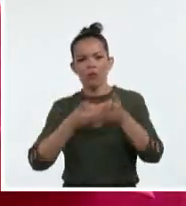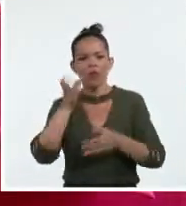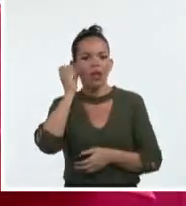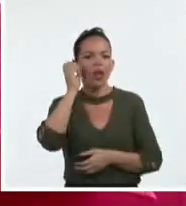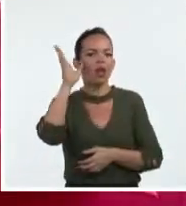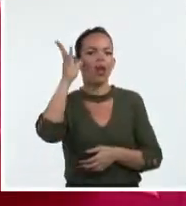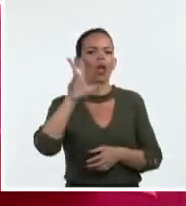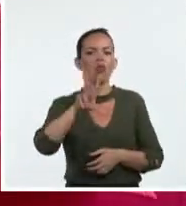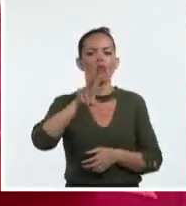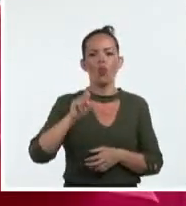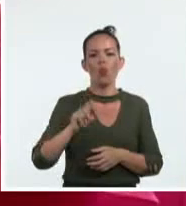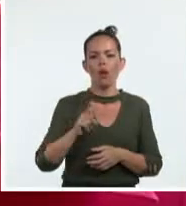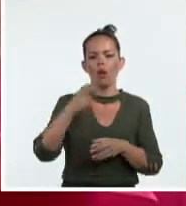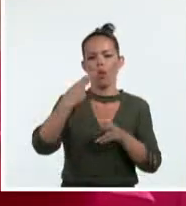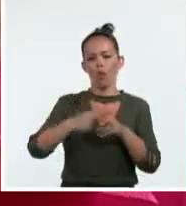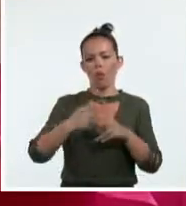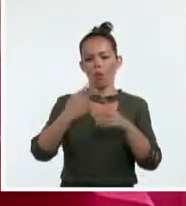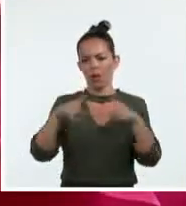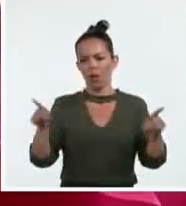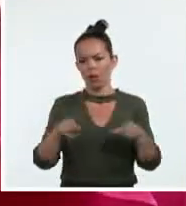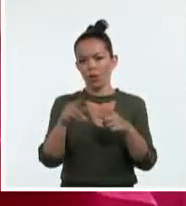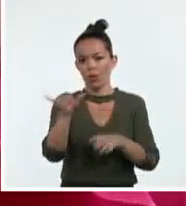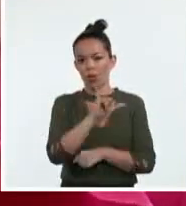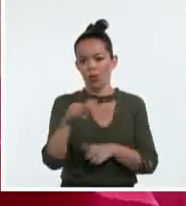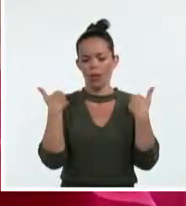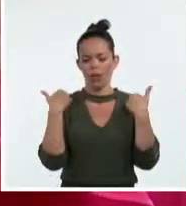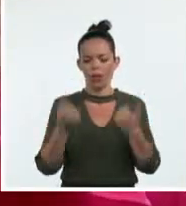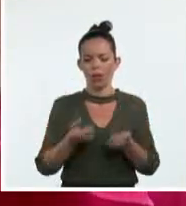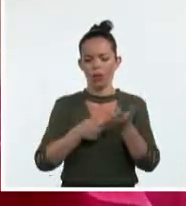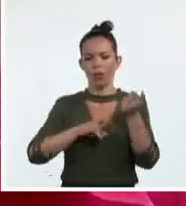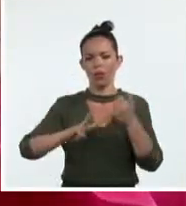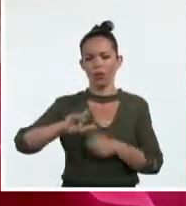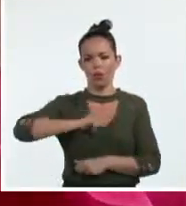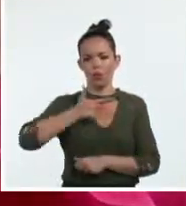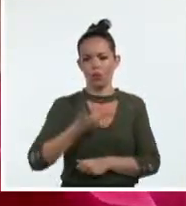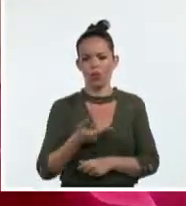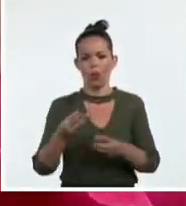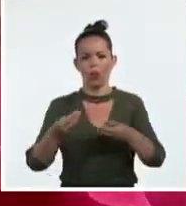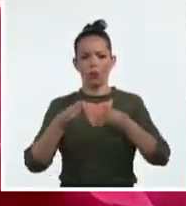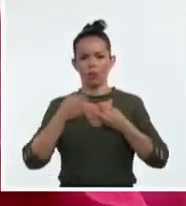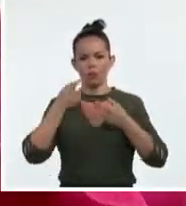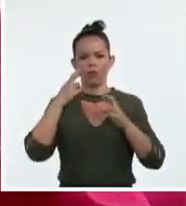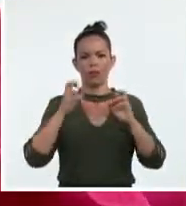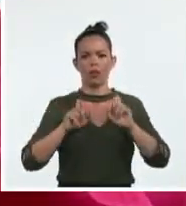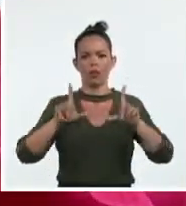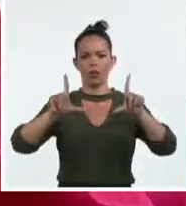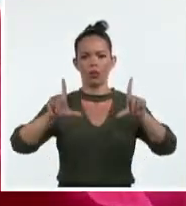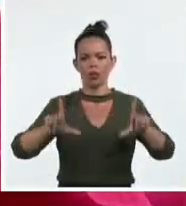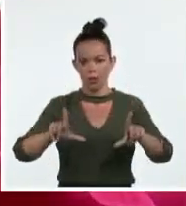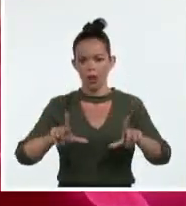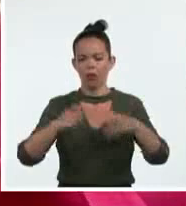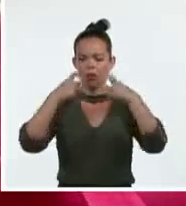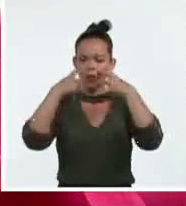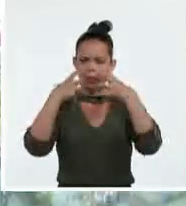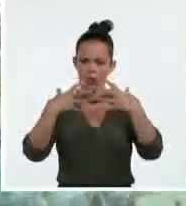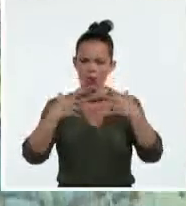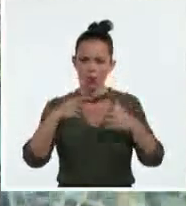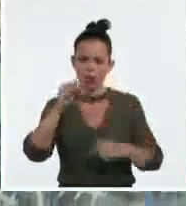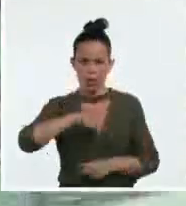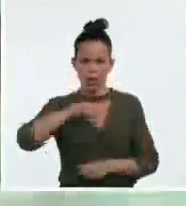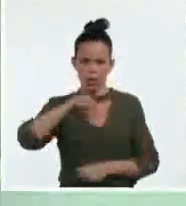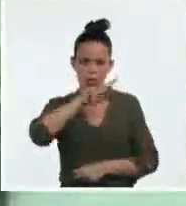bueno, también la Dirección Provincial de Cultura nos ha reconocido con el Premio Jagua, que es la distinción máxima que le dan a la cultura en